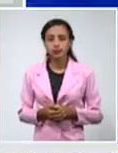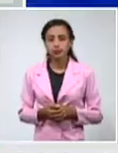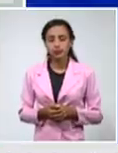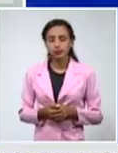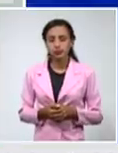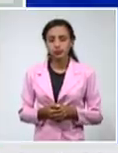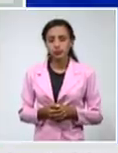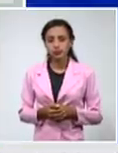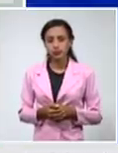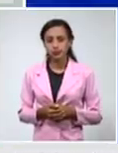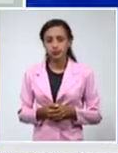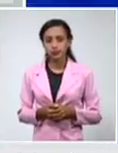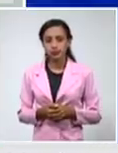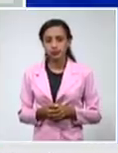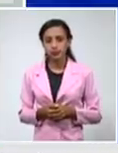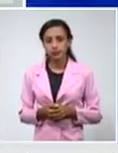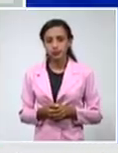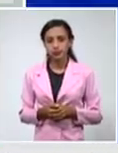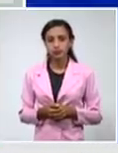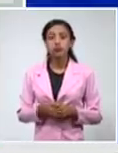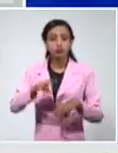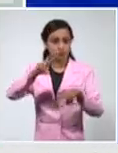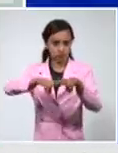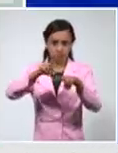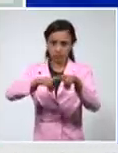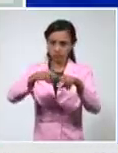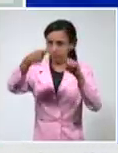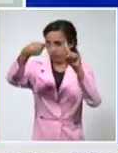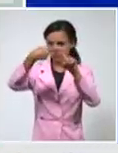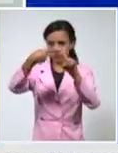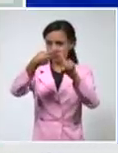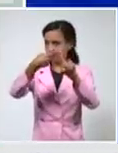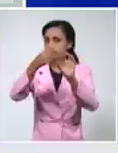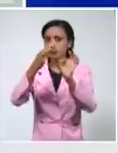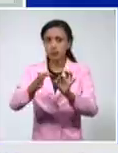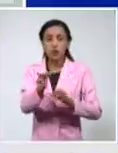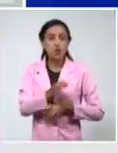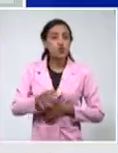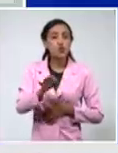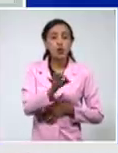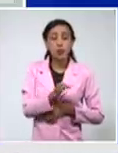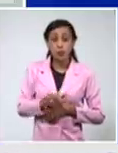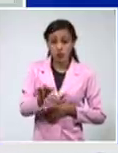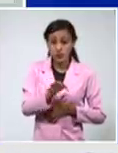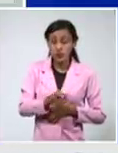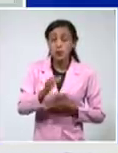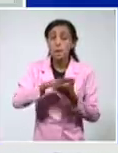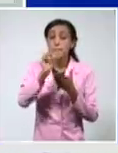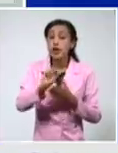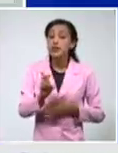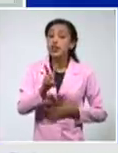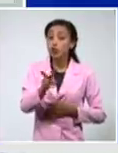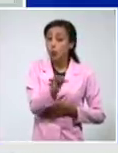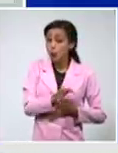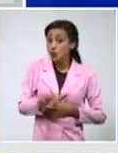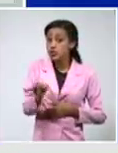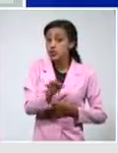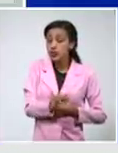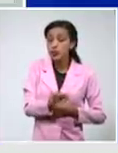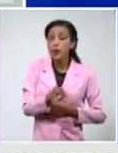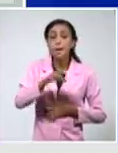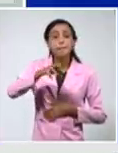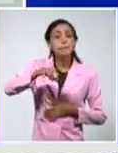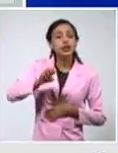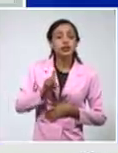país, pues La Habana se mantiene con 9 municipios, Mayabeque con 2 y Pinar del Río con